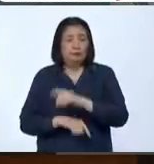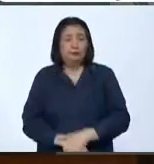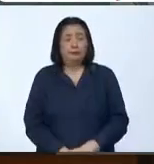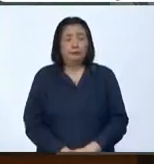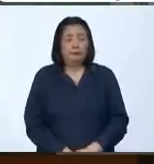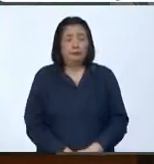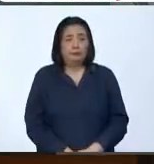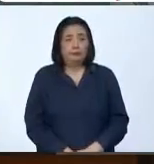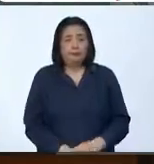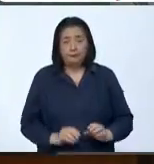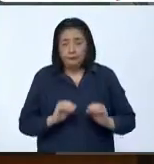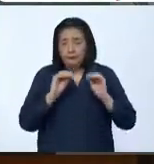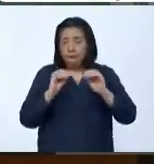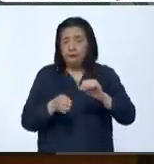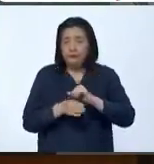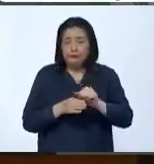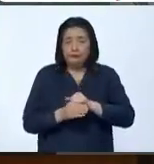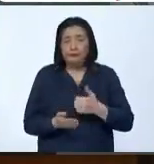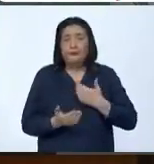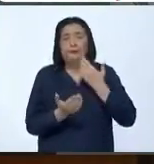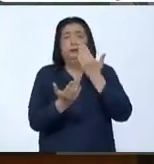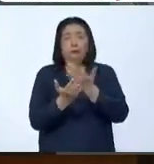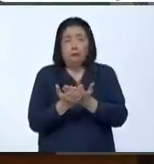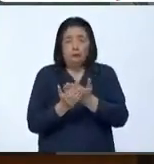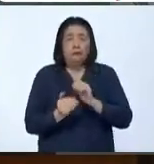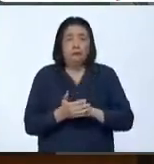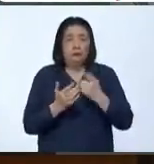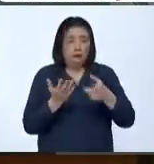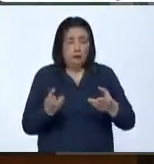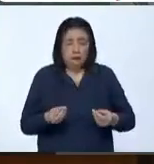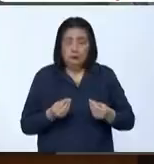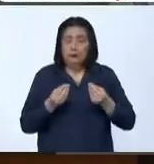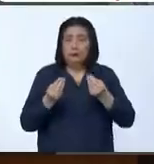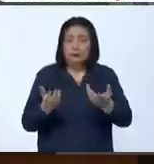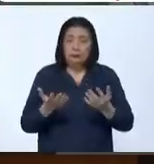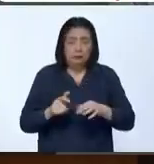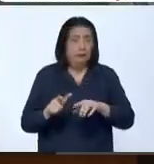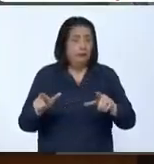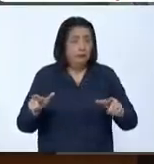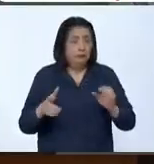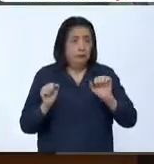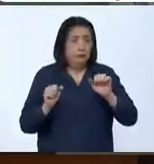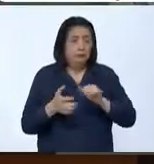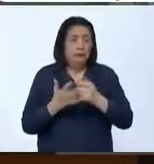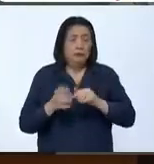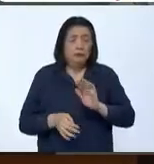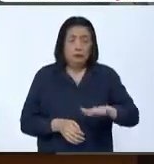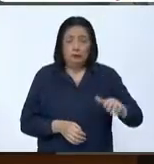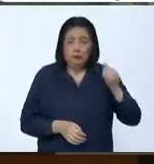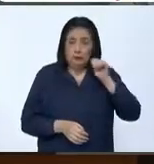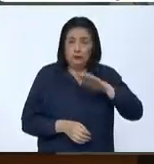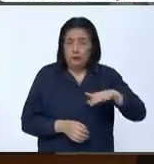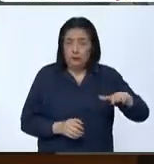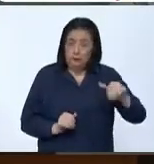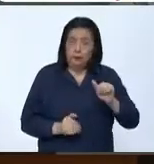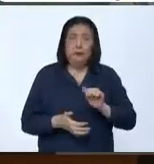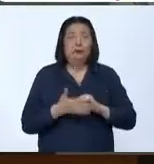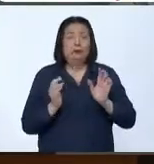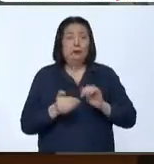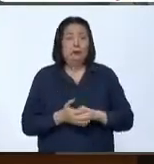estamos implementando una propuesta que genere condiciones para acercar a nuestras niñas y a nuestros niños